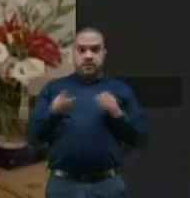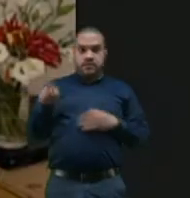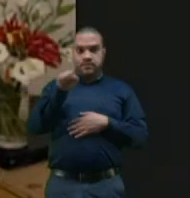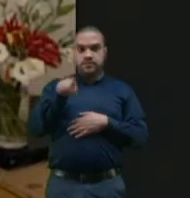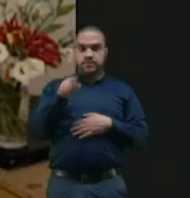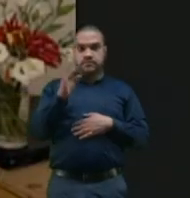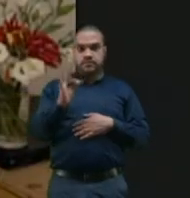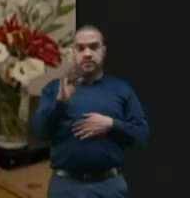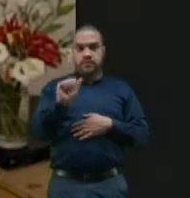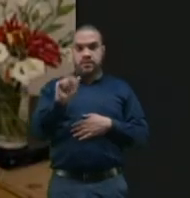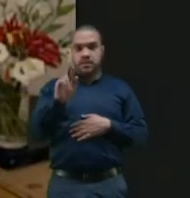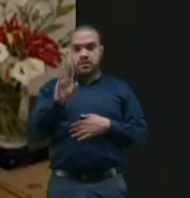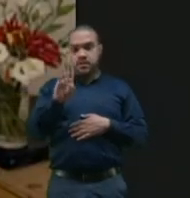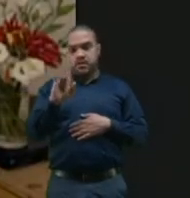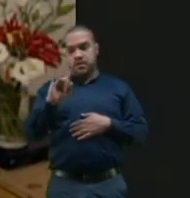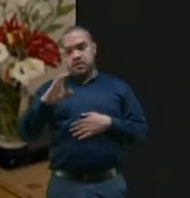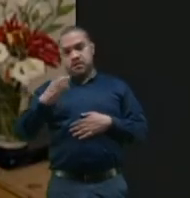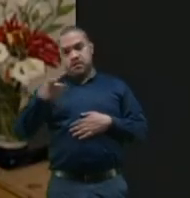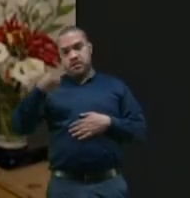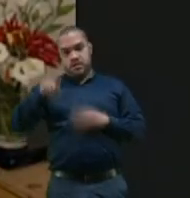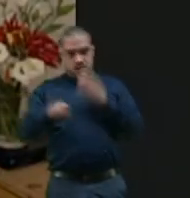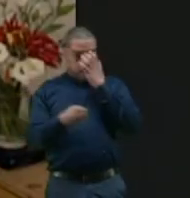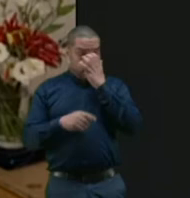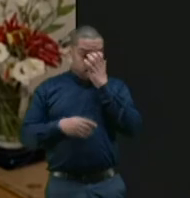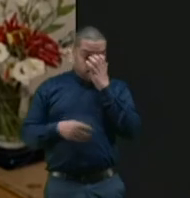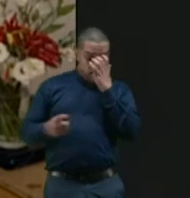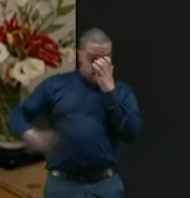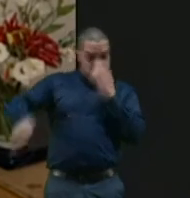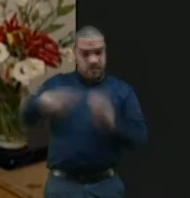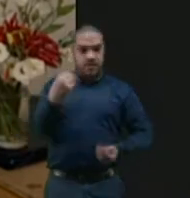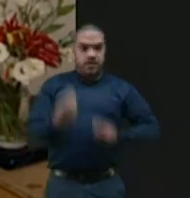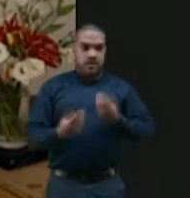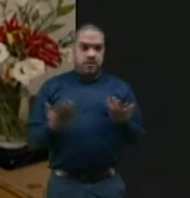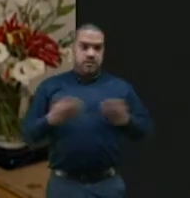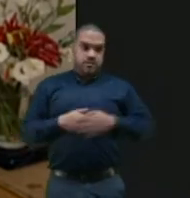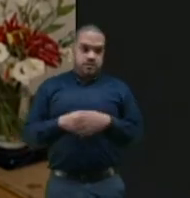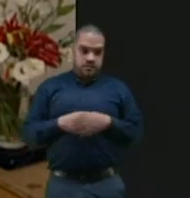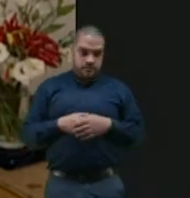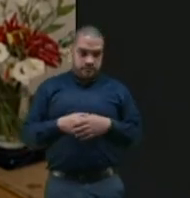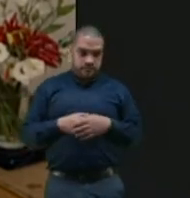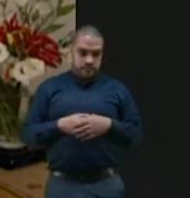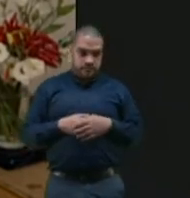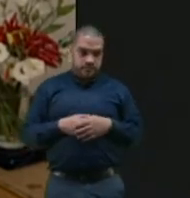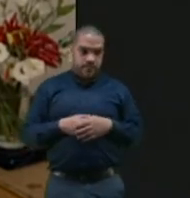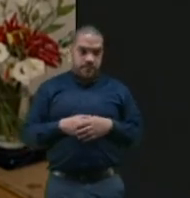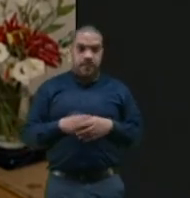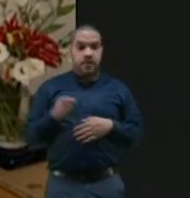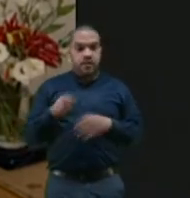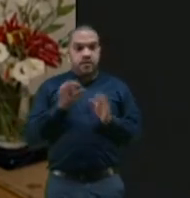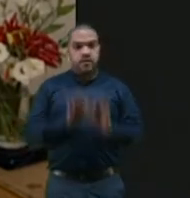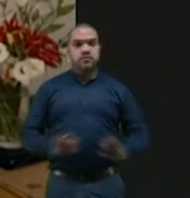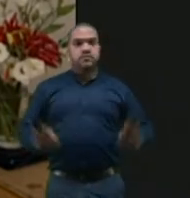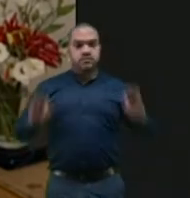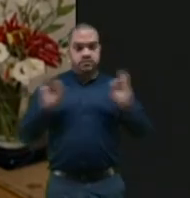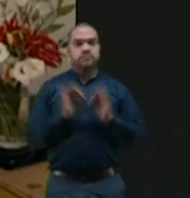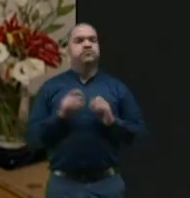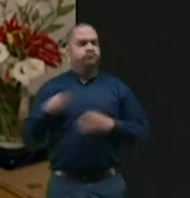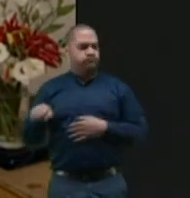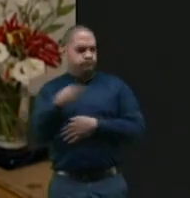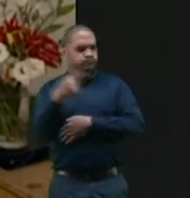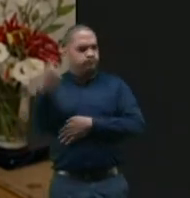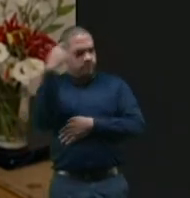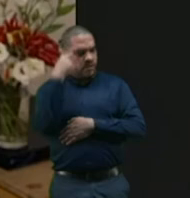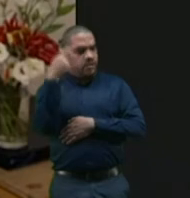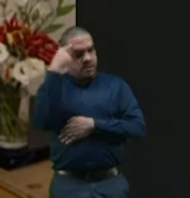muchas compañías, por ejemplo, que no se ajustaron su producto al mercado, y eso es importante para entenderlo, porque si ustedes lo piensan,